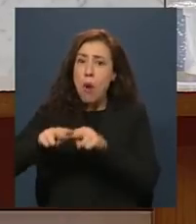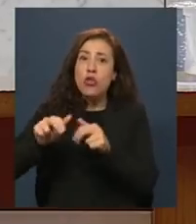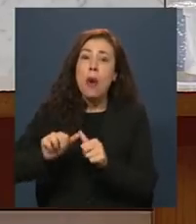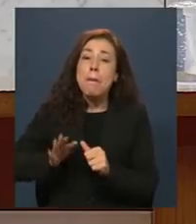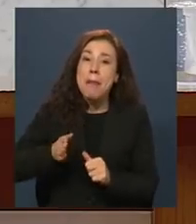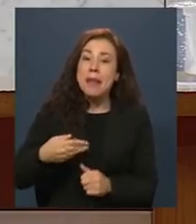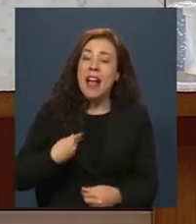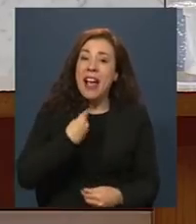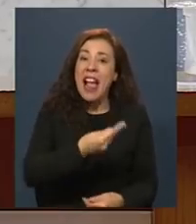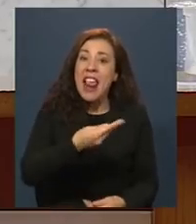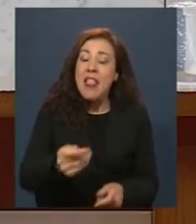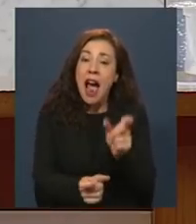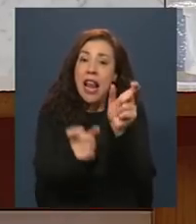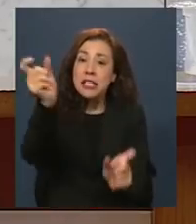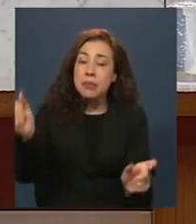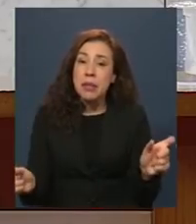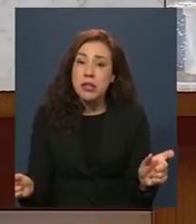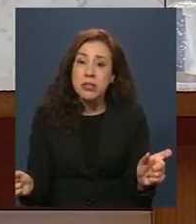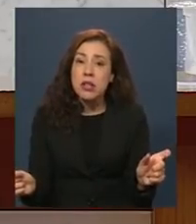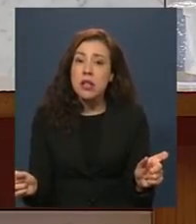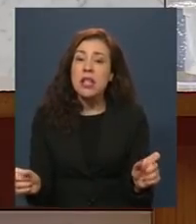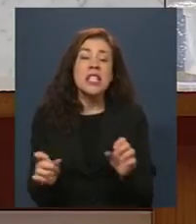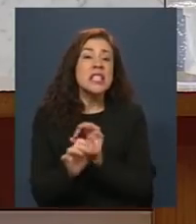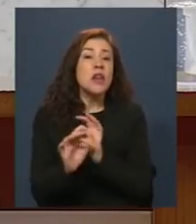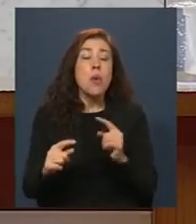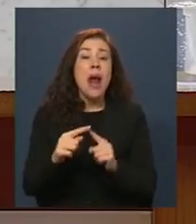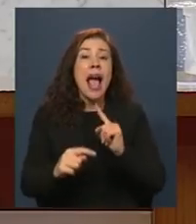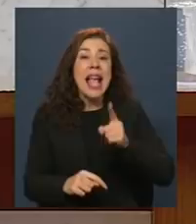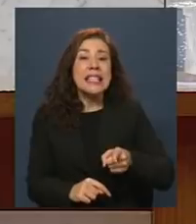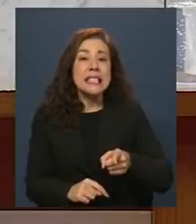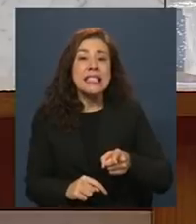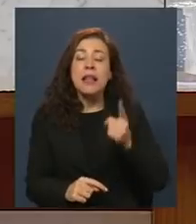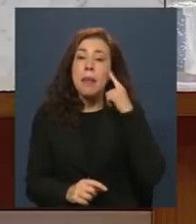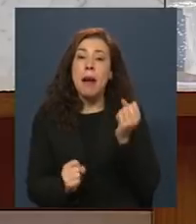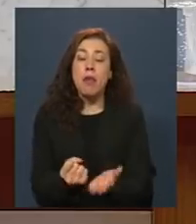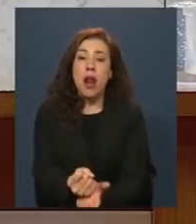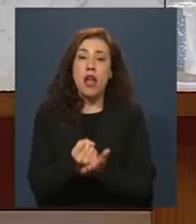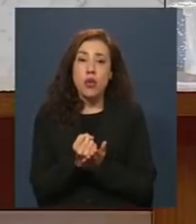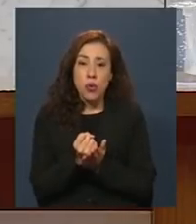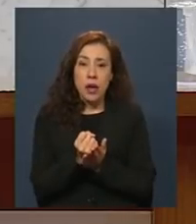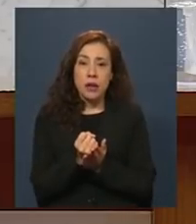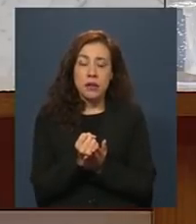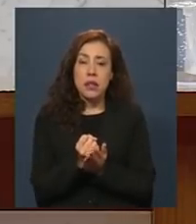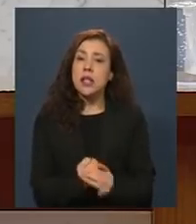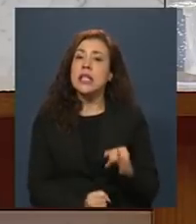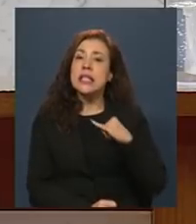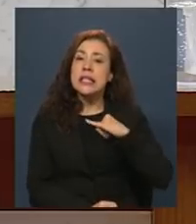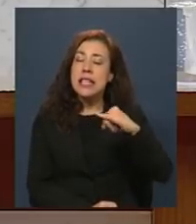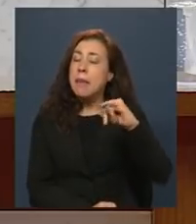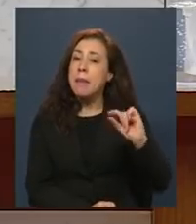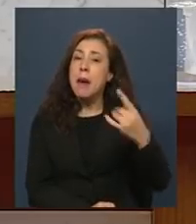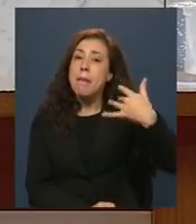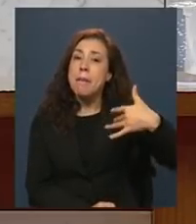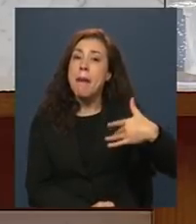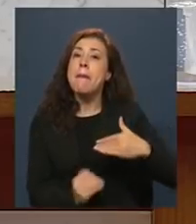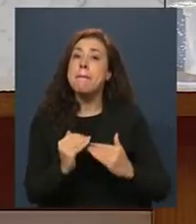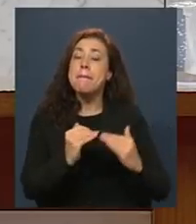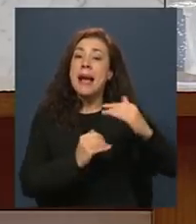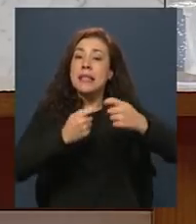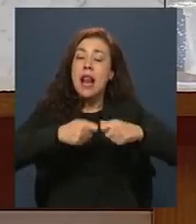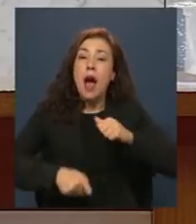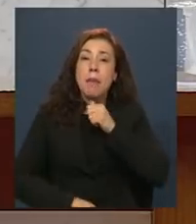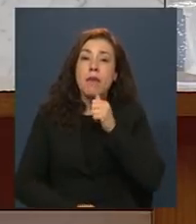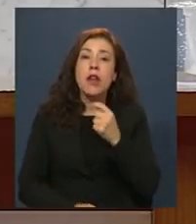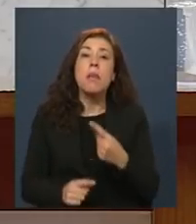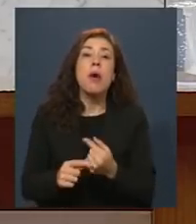dinero a todas las personas sin condiciones ni requisitos de acceso, siempre por encima de la línea de la pobreza, según